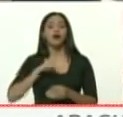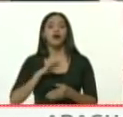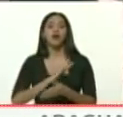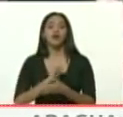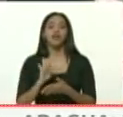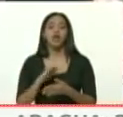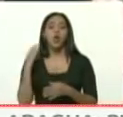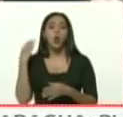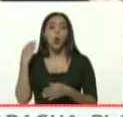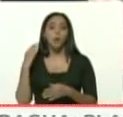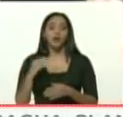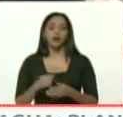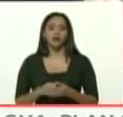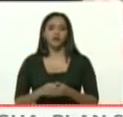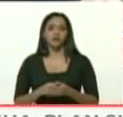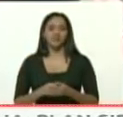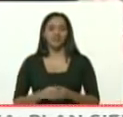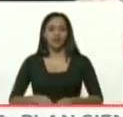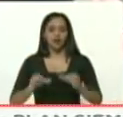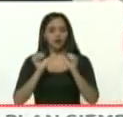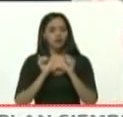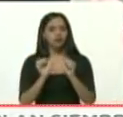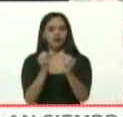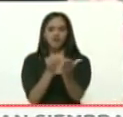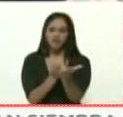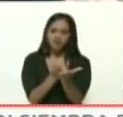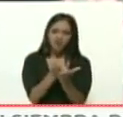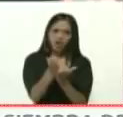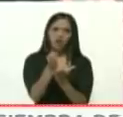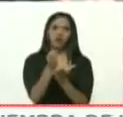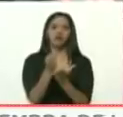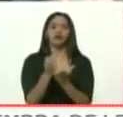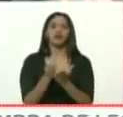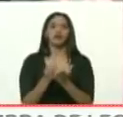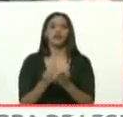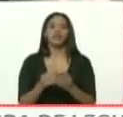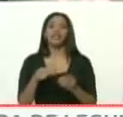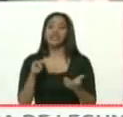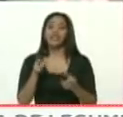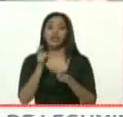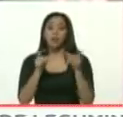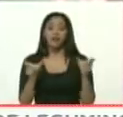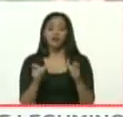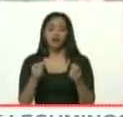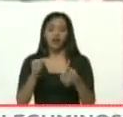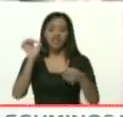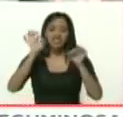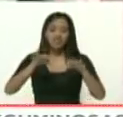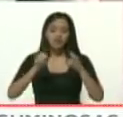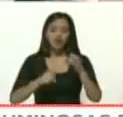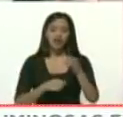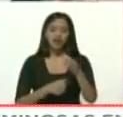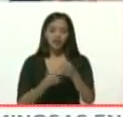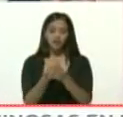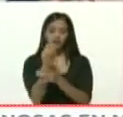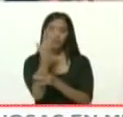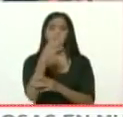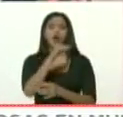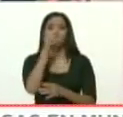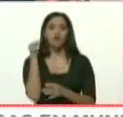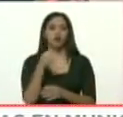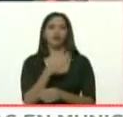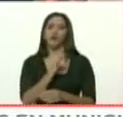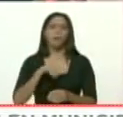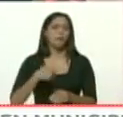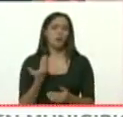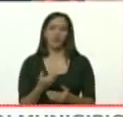con Colombia, se han mantenido a raya la extensión de cultivos ilícitos de coca desde Colombia